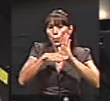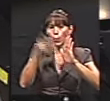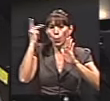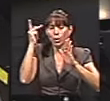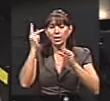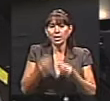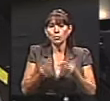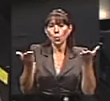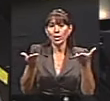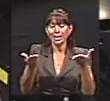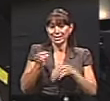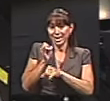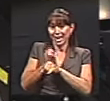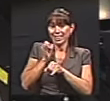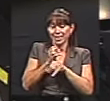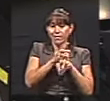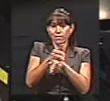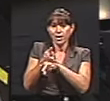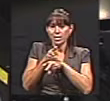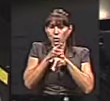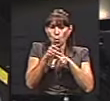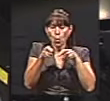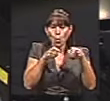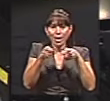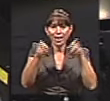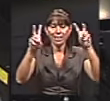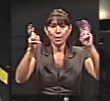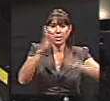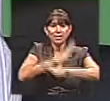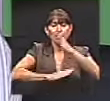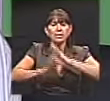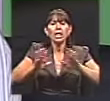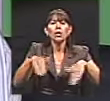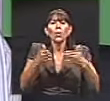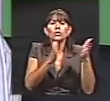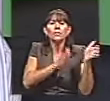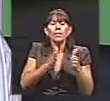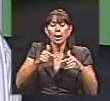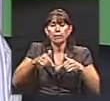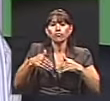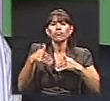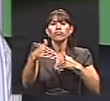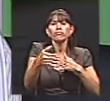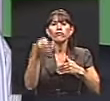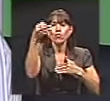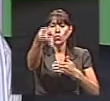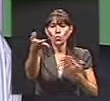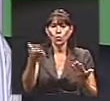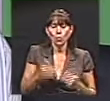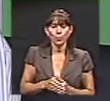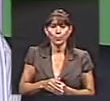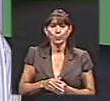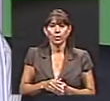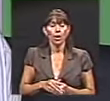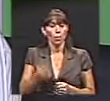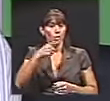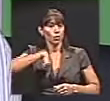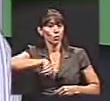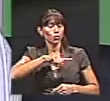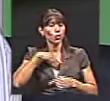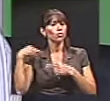prepara el ente rector en el tema de discapacidad de aquí a futuro? Bueno, nosotros hemos venido